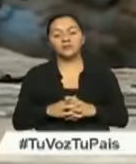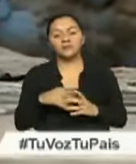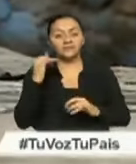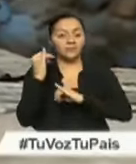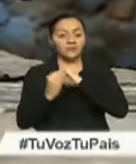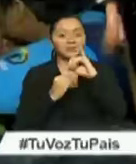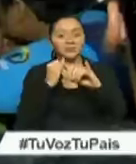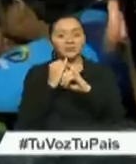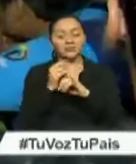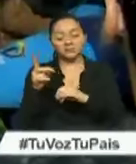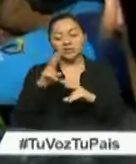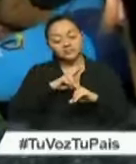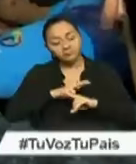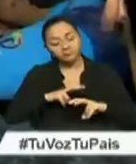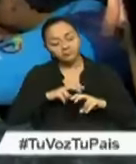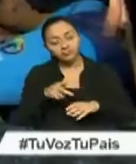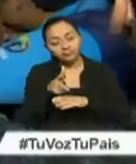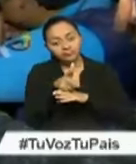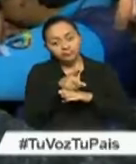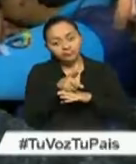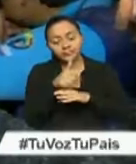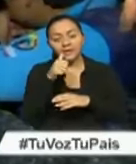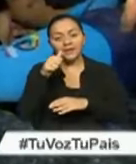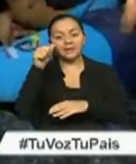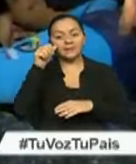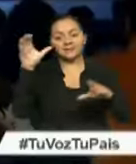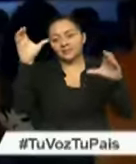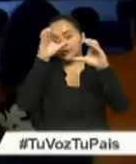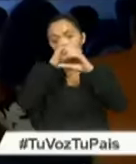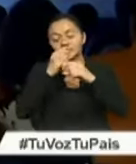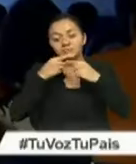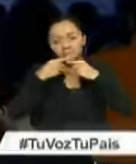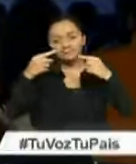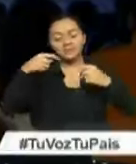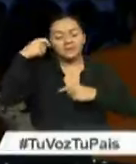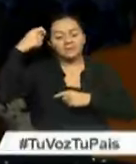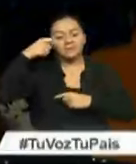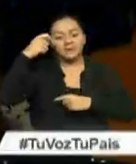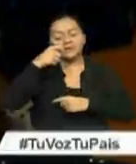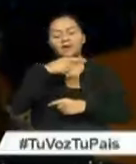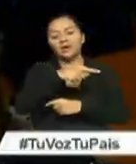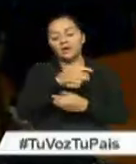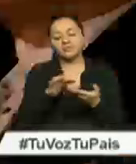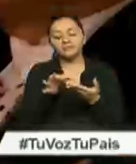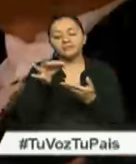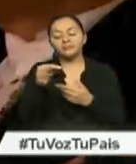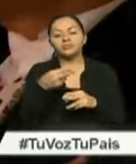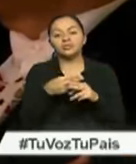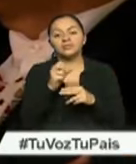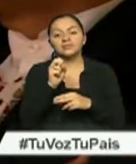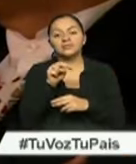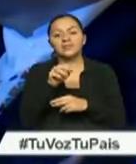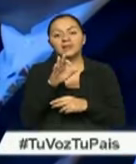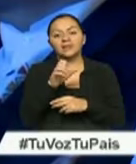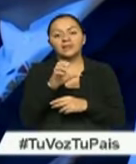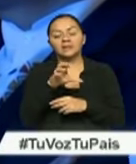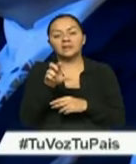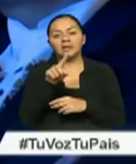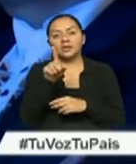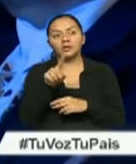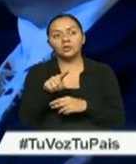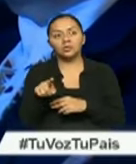National Geographic, que fue lanzado la noche de este jueves en la isla Santa Cruz, con la presencia del presidente